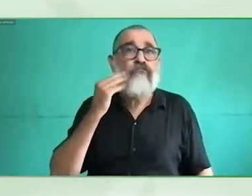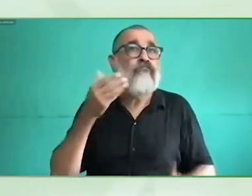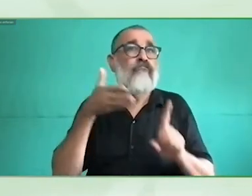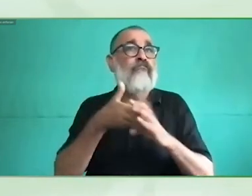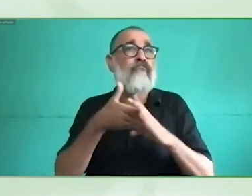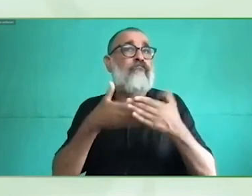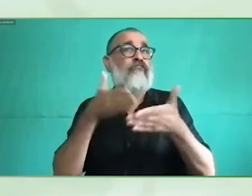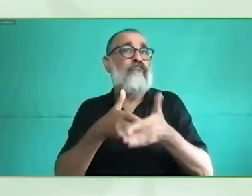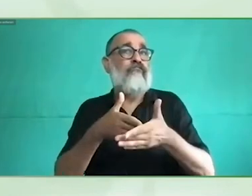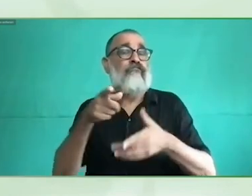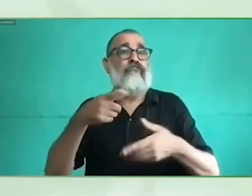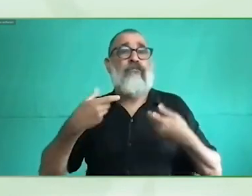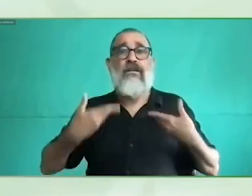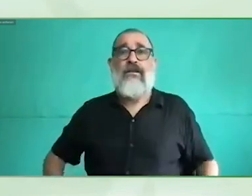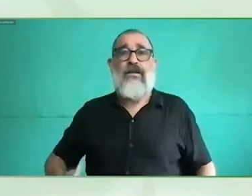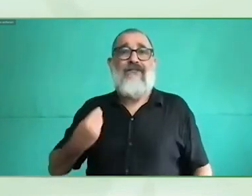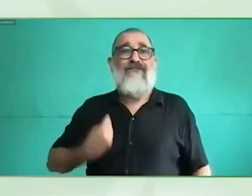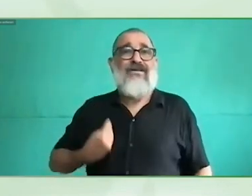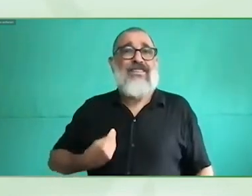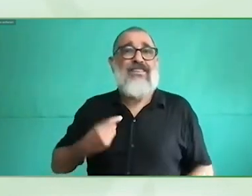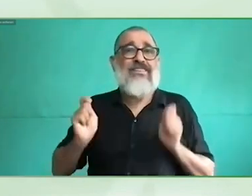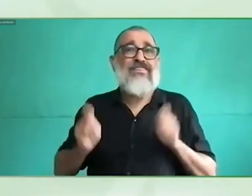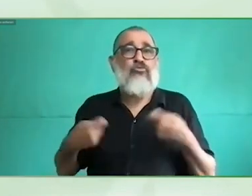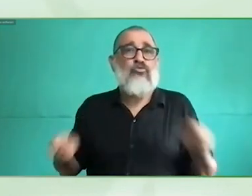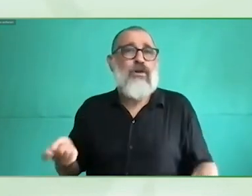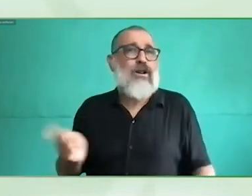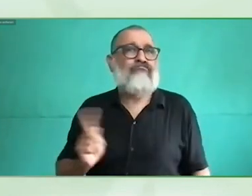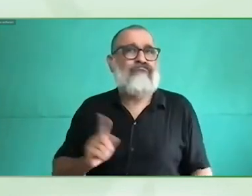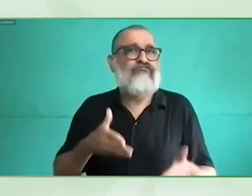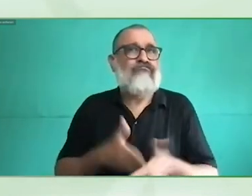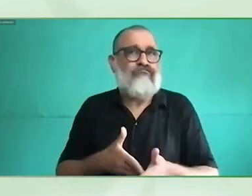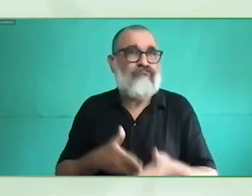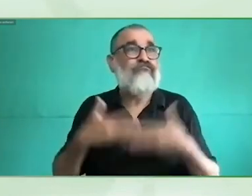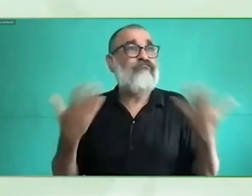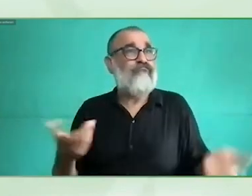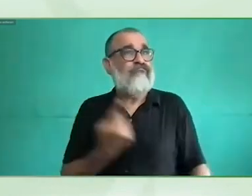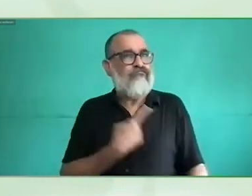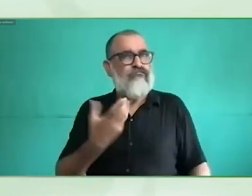justamente para que puedan decidir eso es la vida independiente